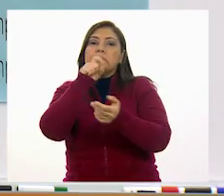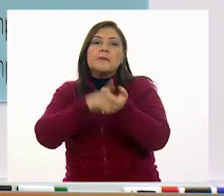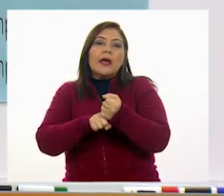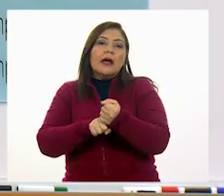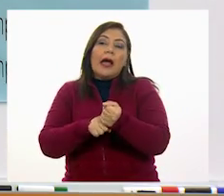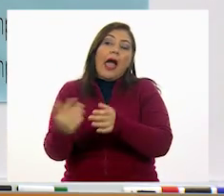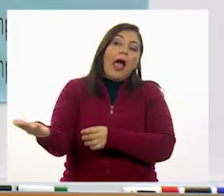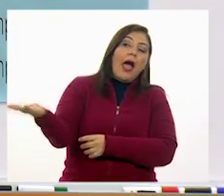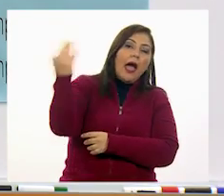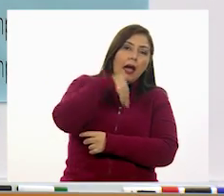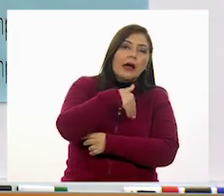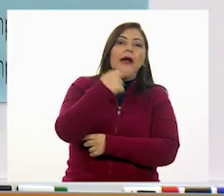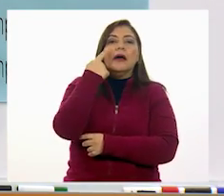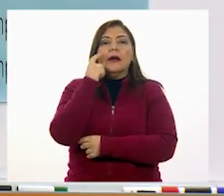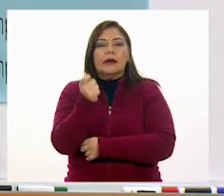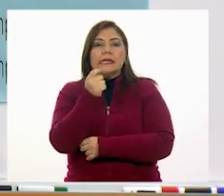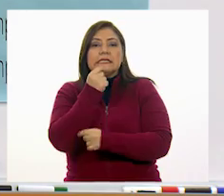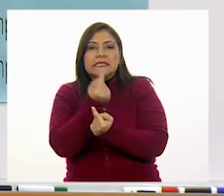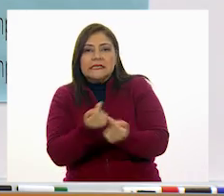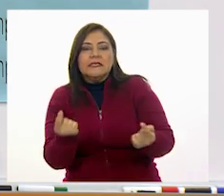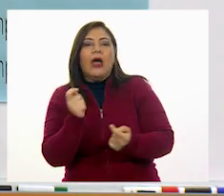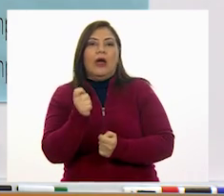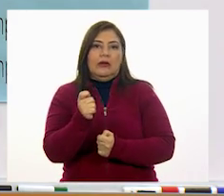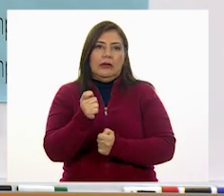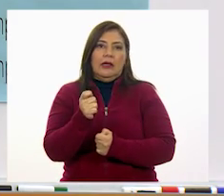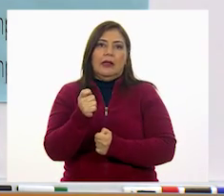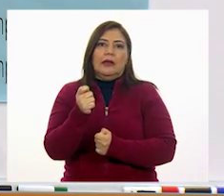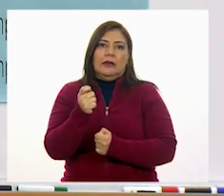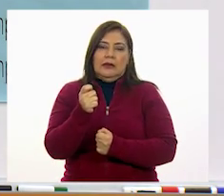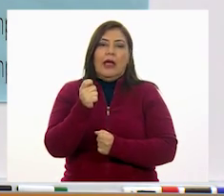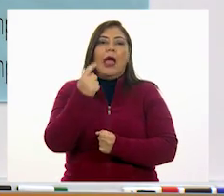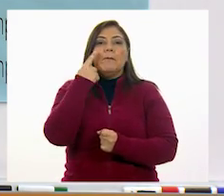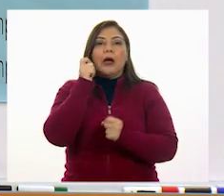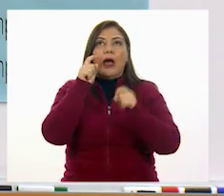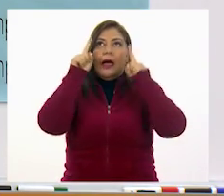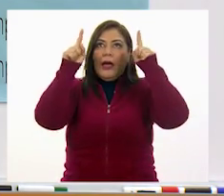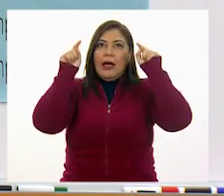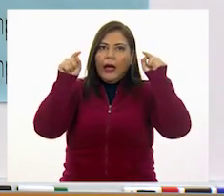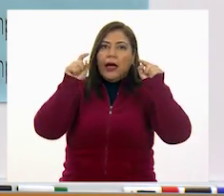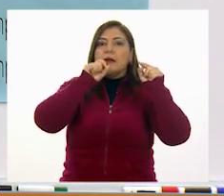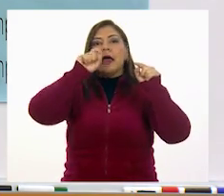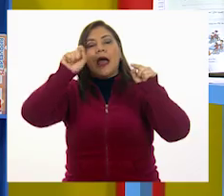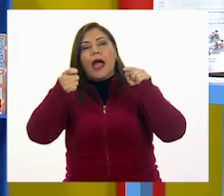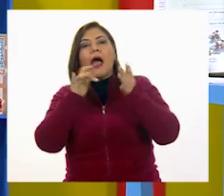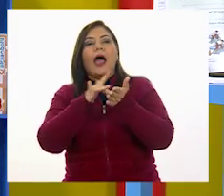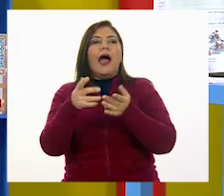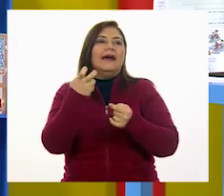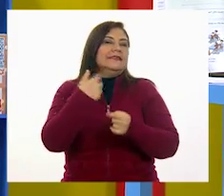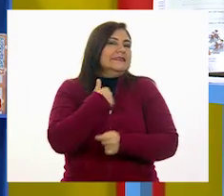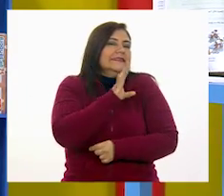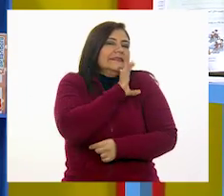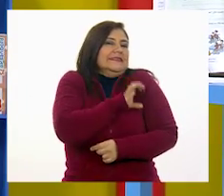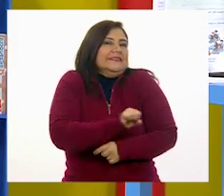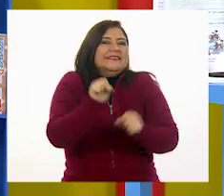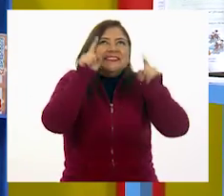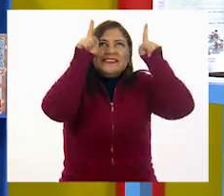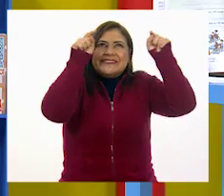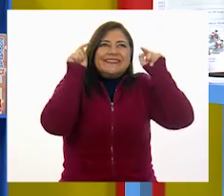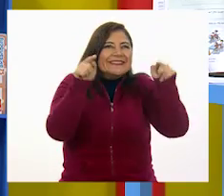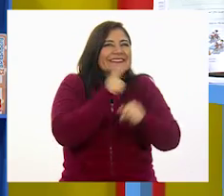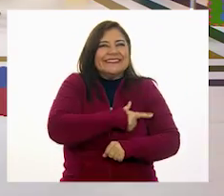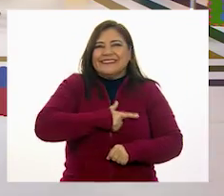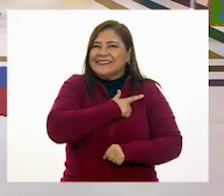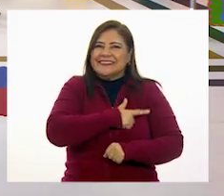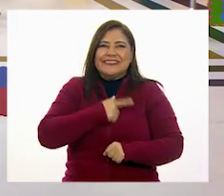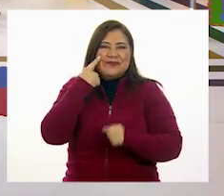todo la emoción que expresan los signos de admiración. Me encantan los signos de admiración. La ¡vamos siguiente, con la que sigue!